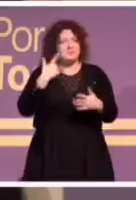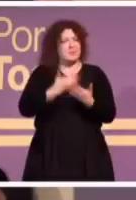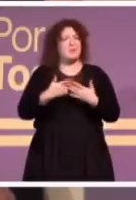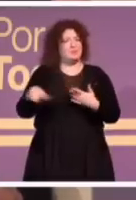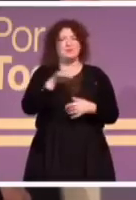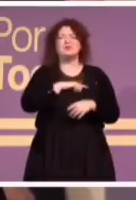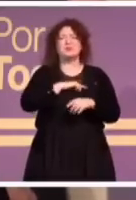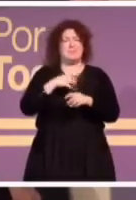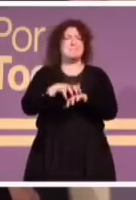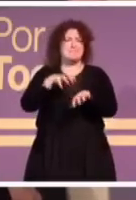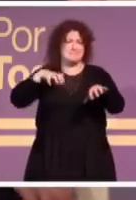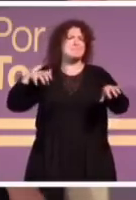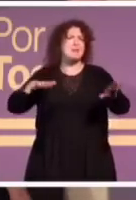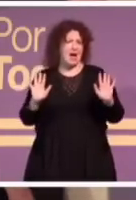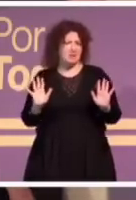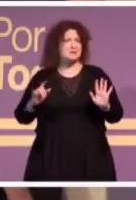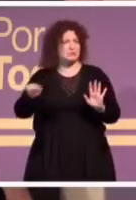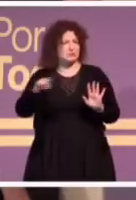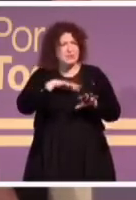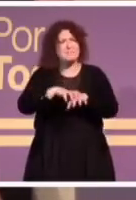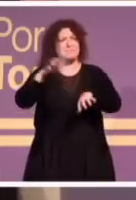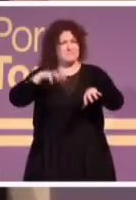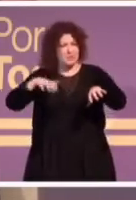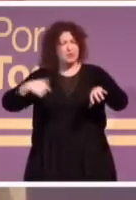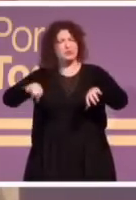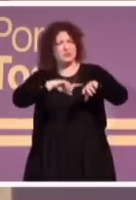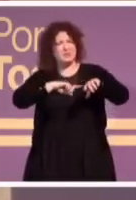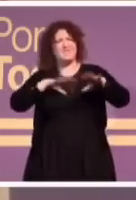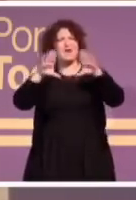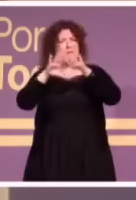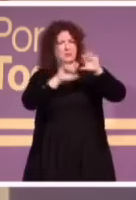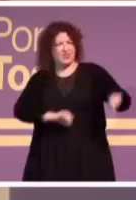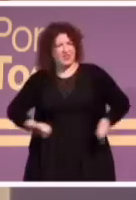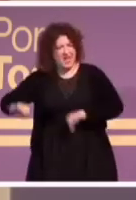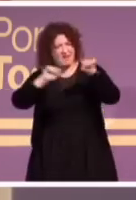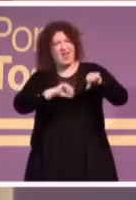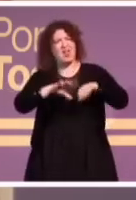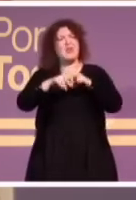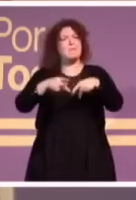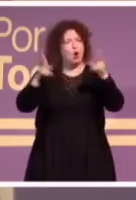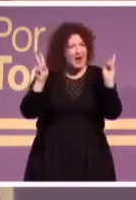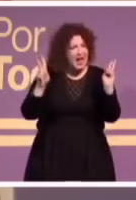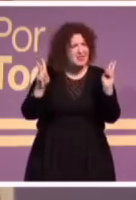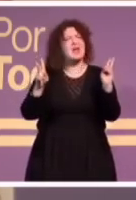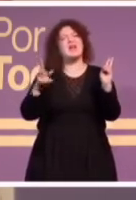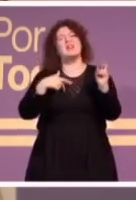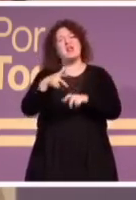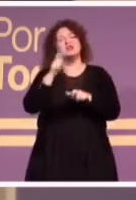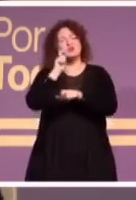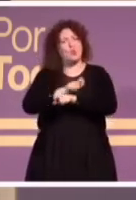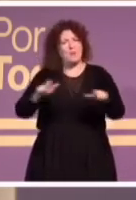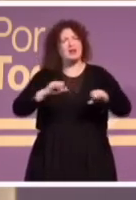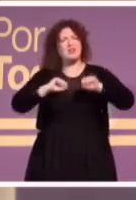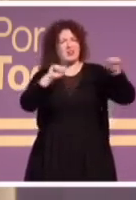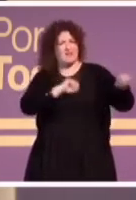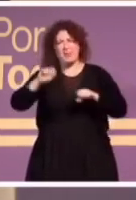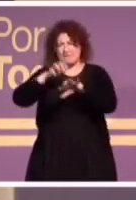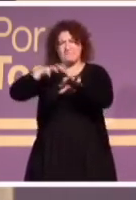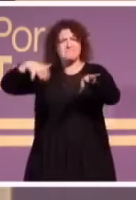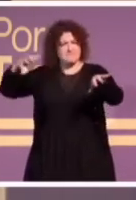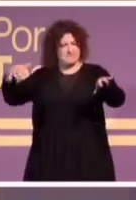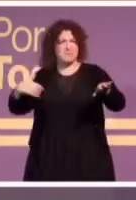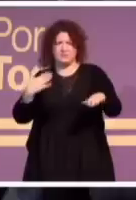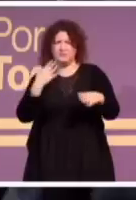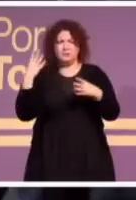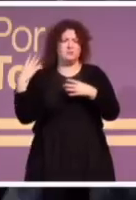más, que somos muchas más quienes defendemos el feminismo, la democracia y los derechos humanos. Así que gracias por poner